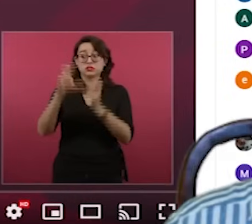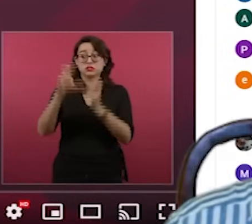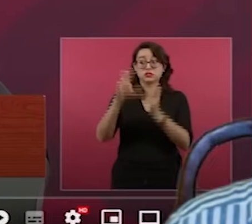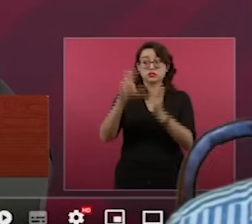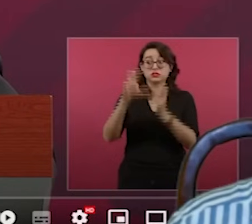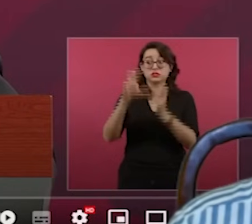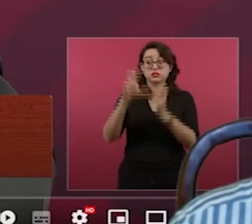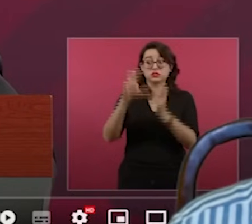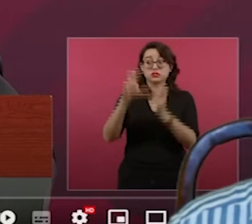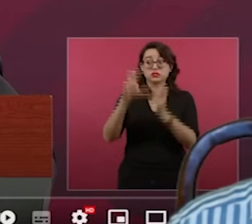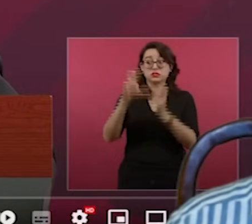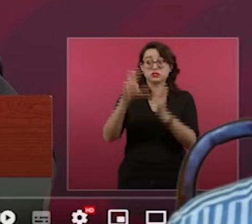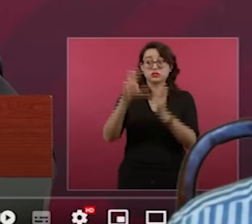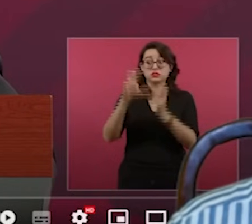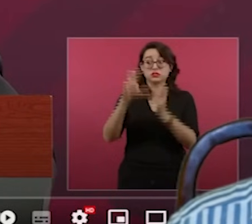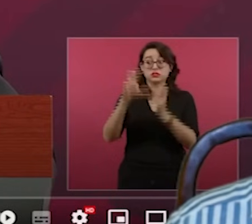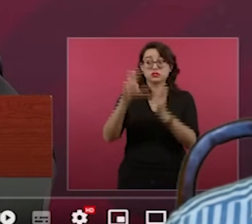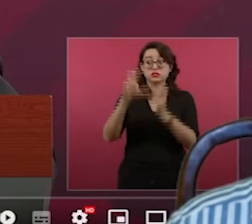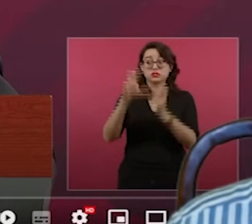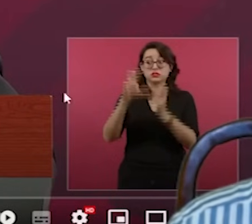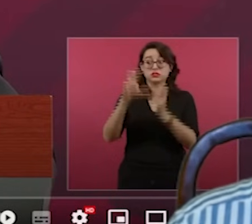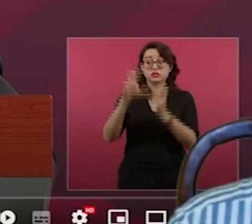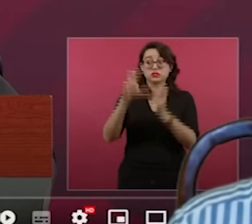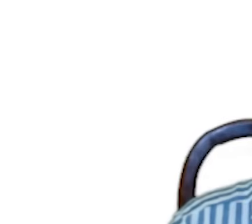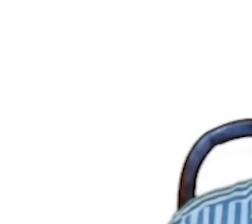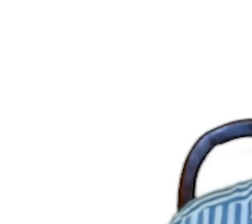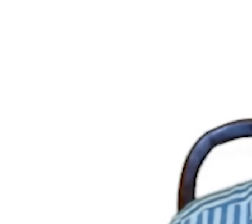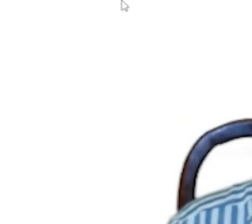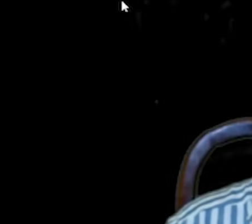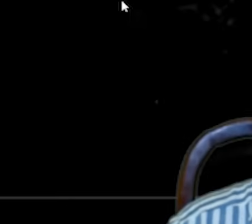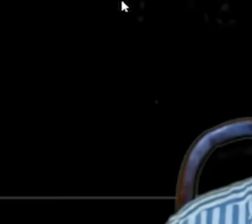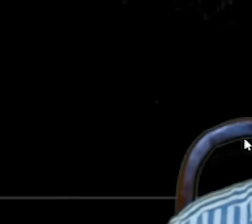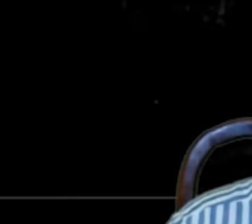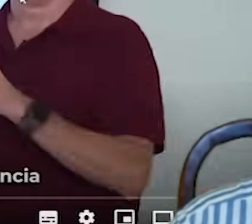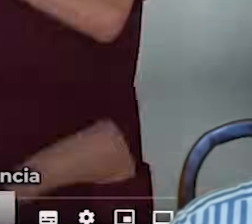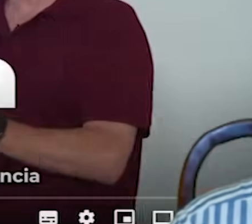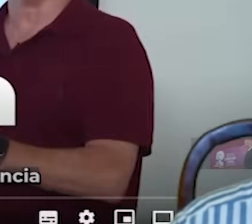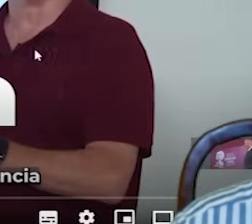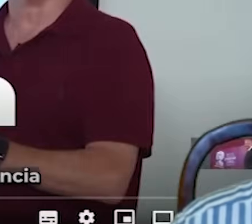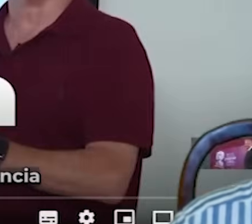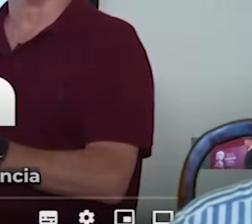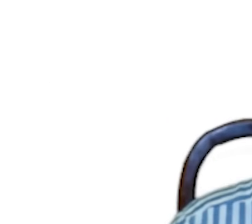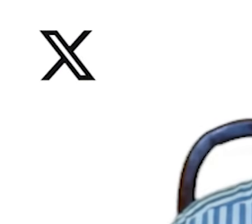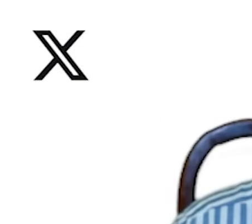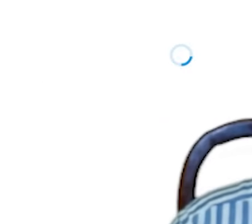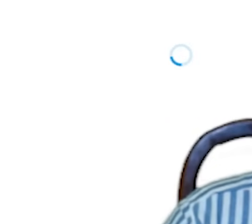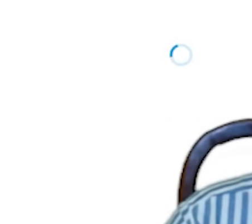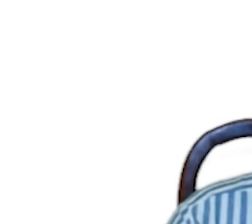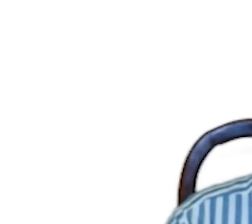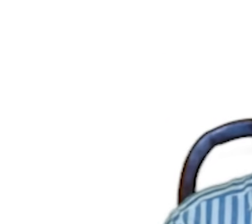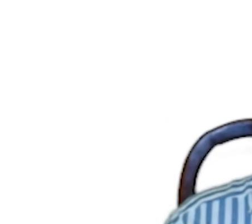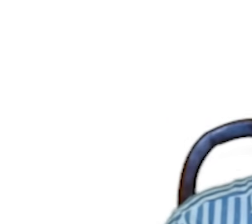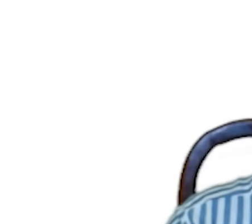Obrador hablando sobre el plan B, el plan C, que es importantísimo para que siga la transformación en nuestro país.